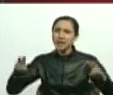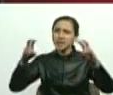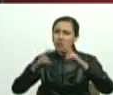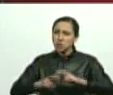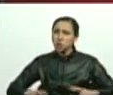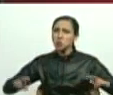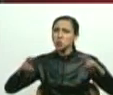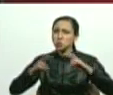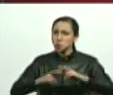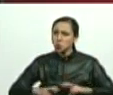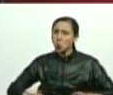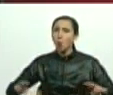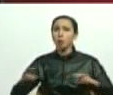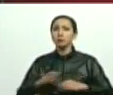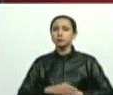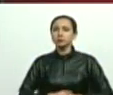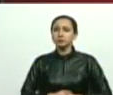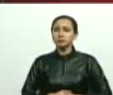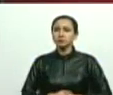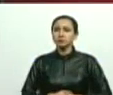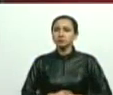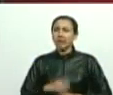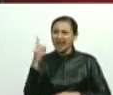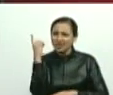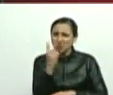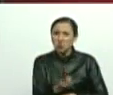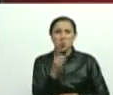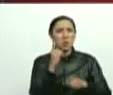Estamos procesando pocas denuncias, muy pocas,